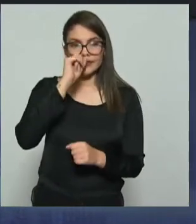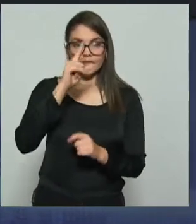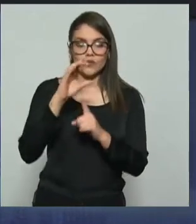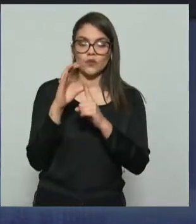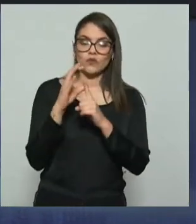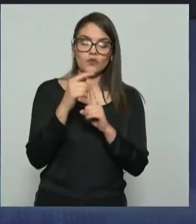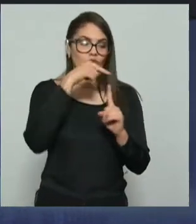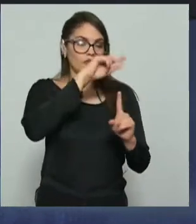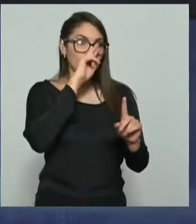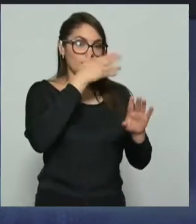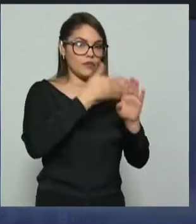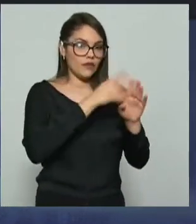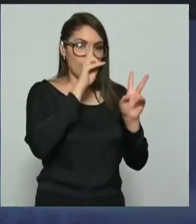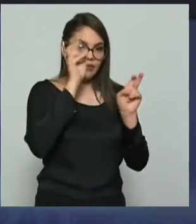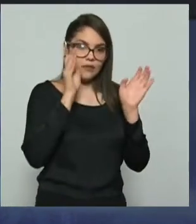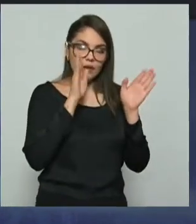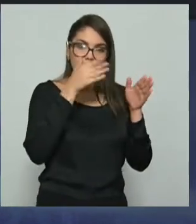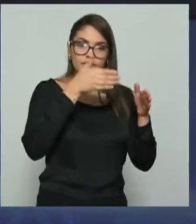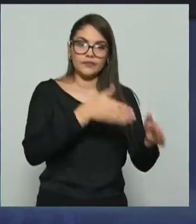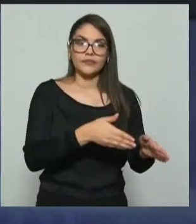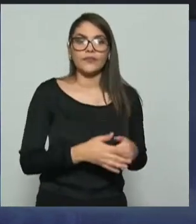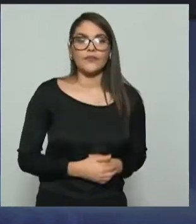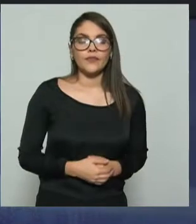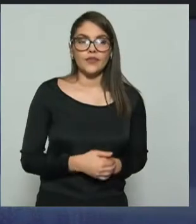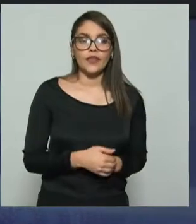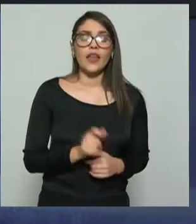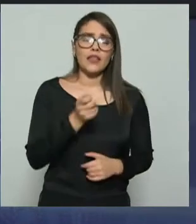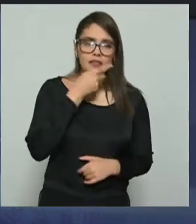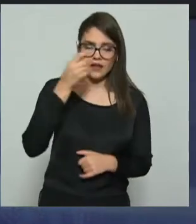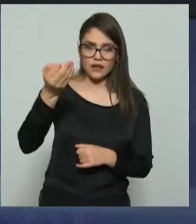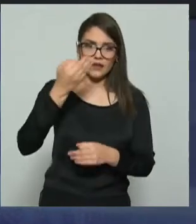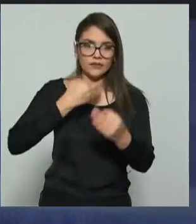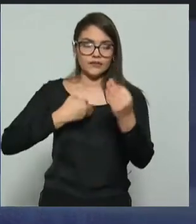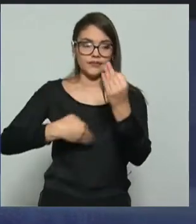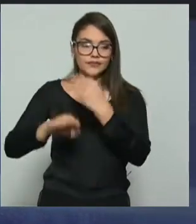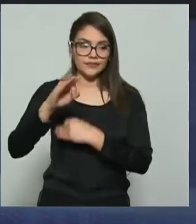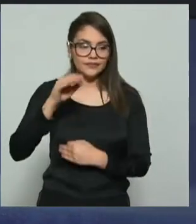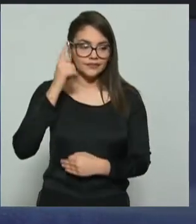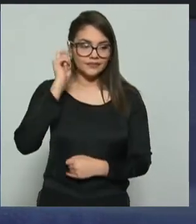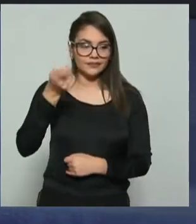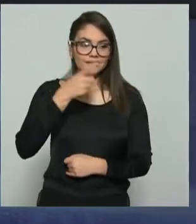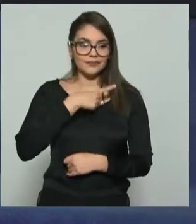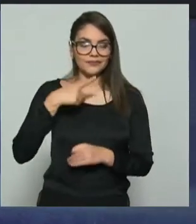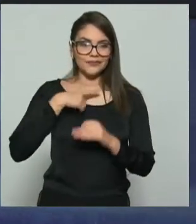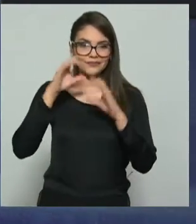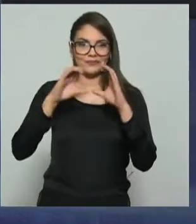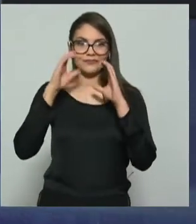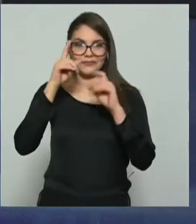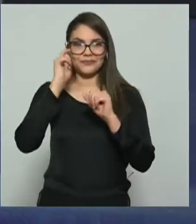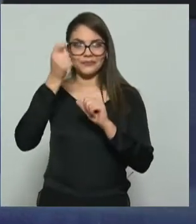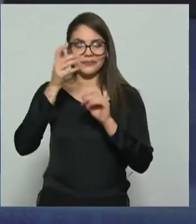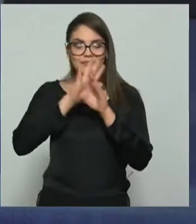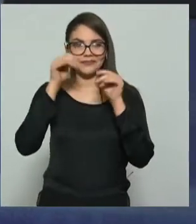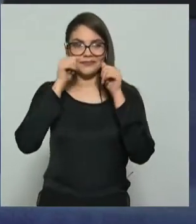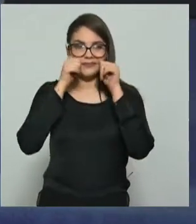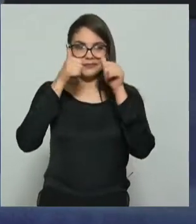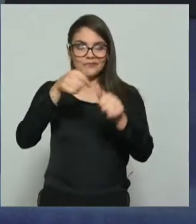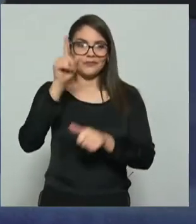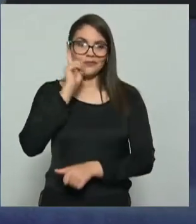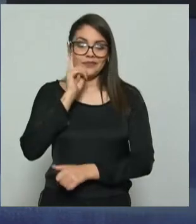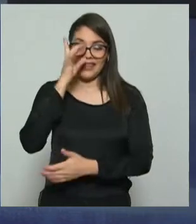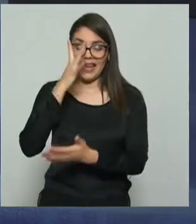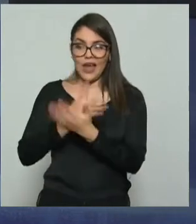tema. Esto se debe de traducir en que todos los dictámenes tengan que tener una perspectiva de cuidado respecto a la mujer. No solo es el